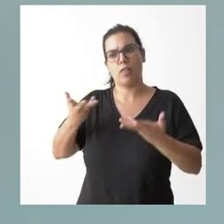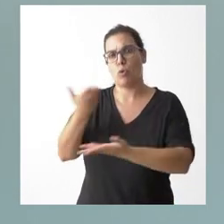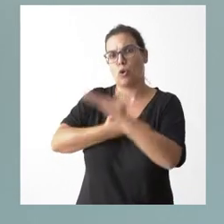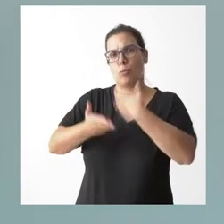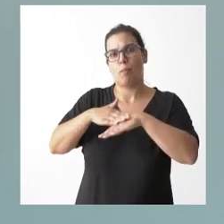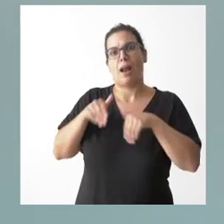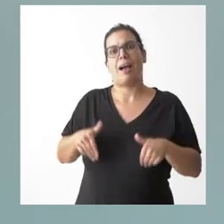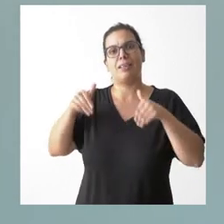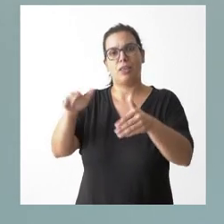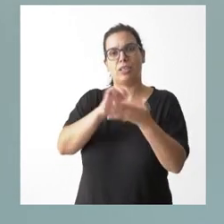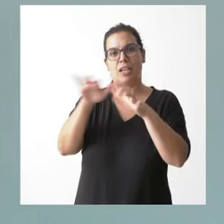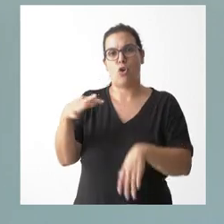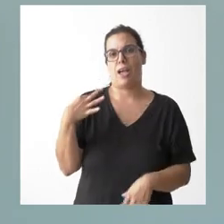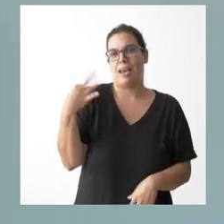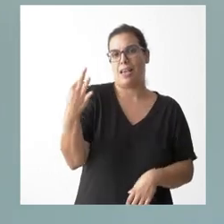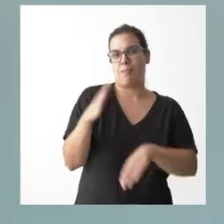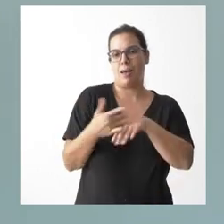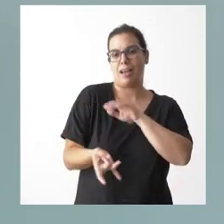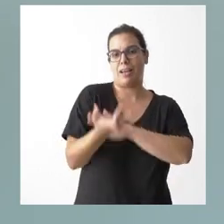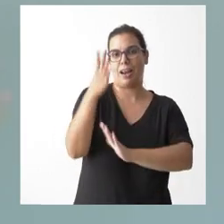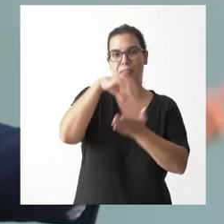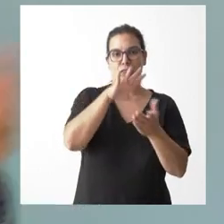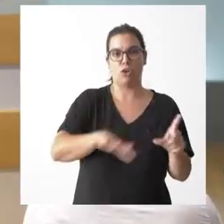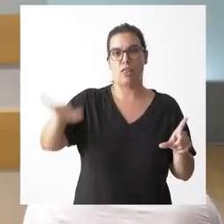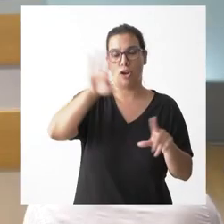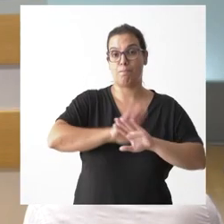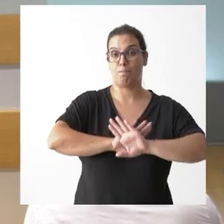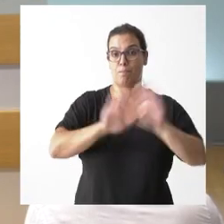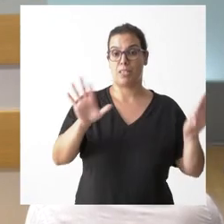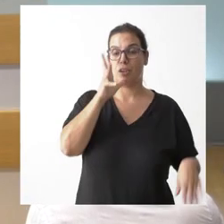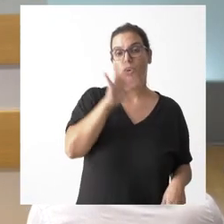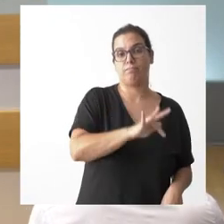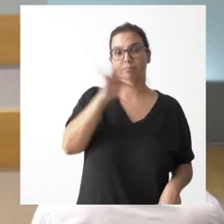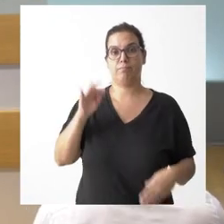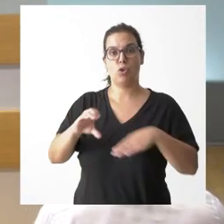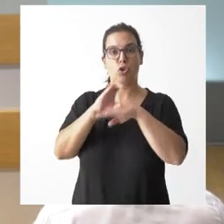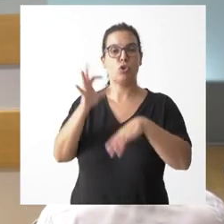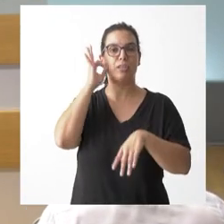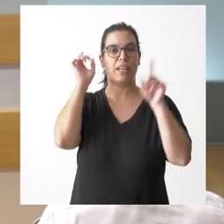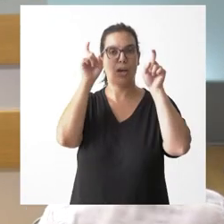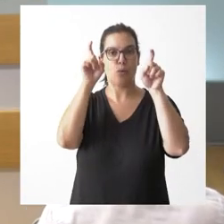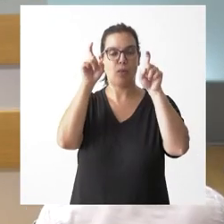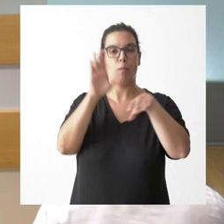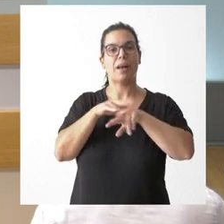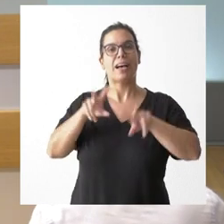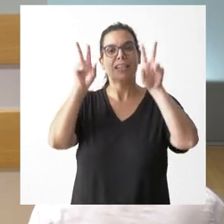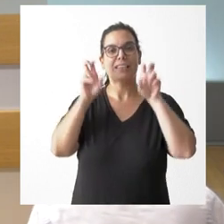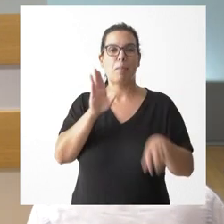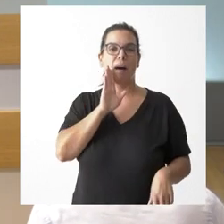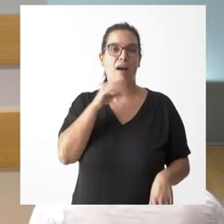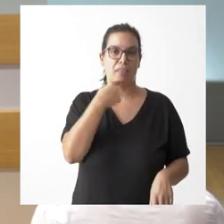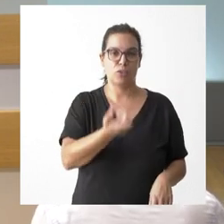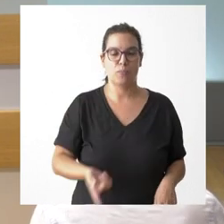de Castilla y León como sede de ese centro nacional. Y, sin más, cedo la palabra a la consejera de Educación para el asunto que les he señalado